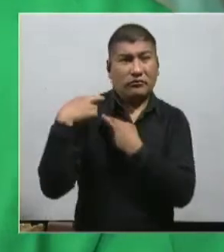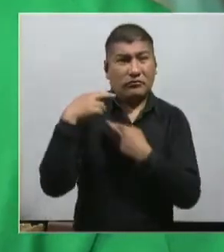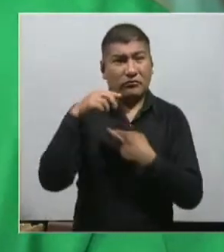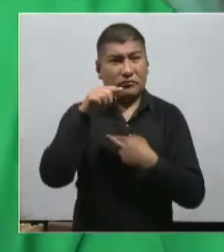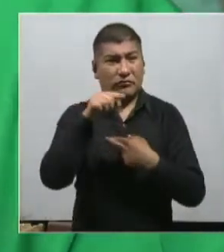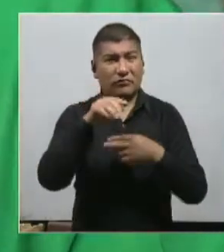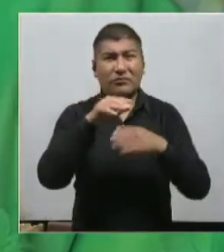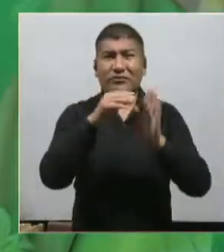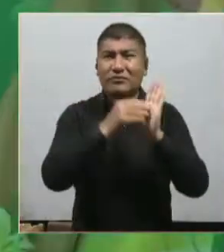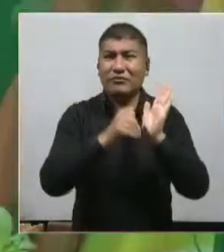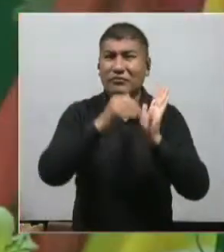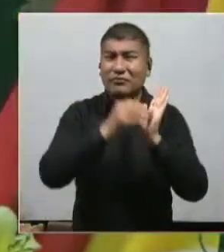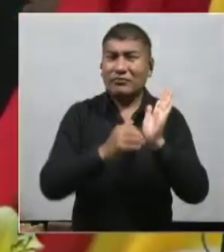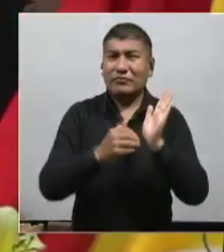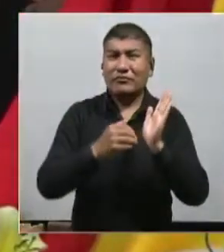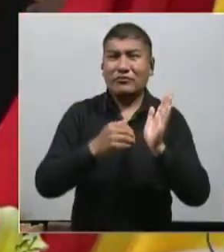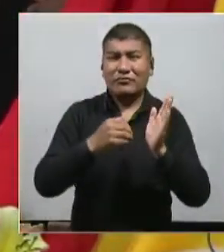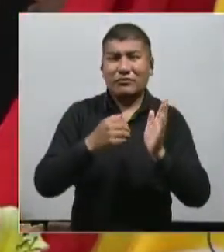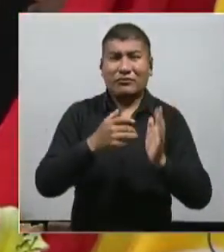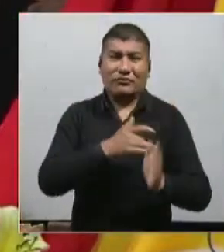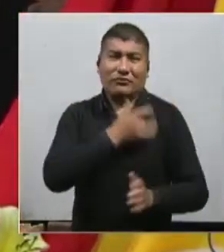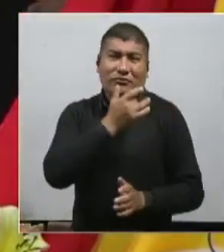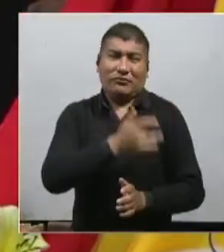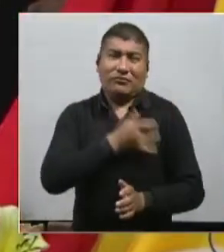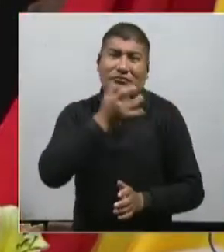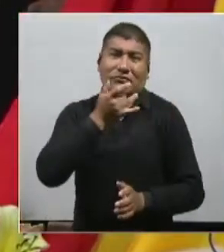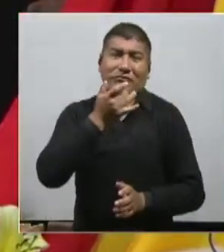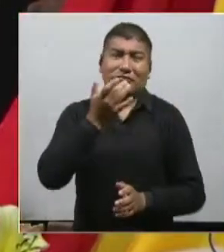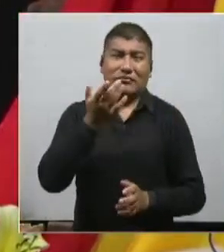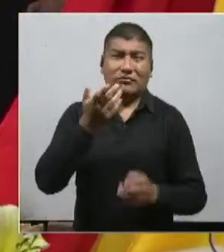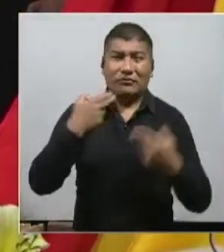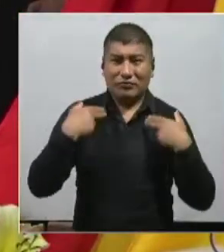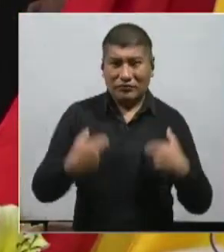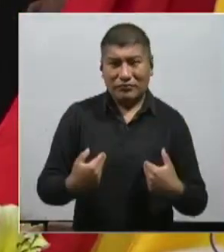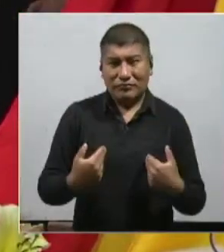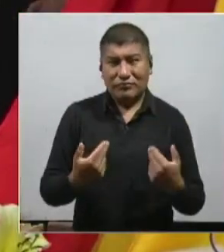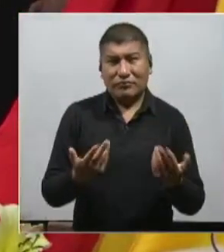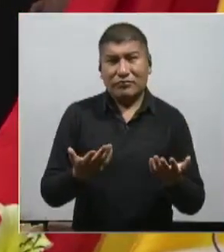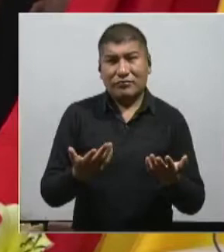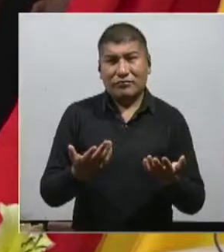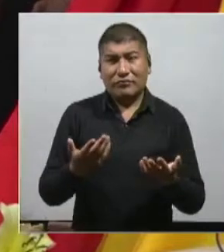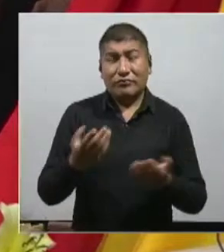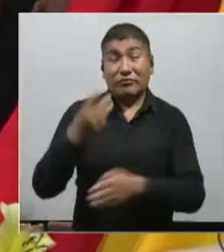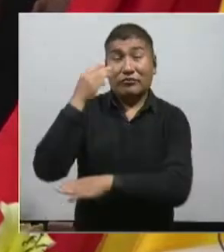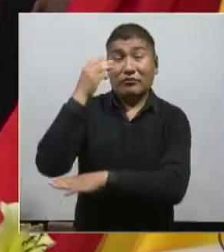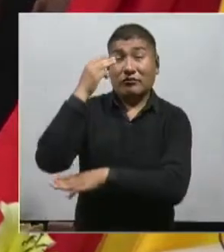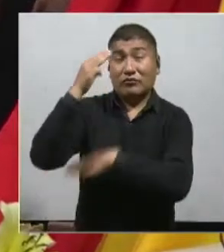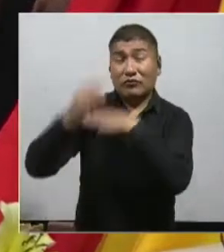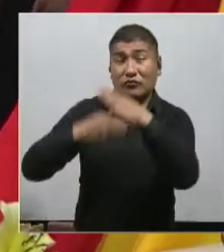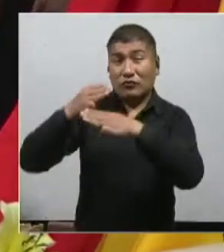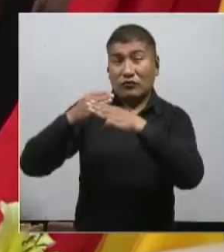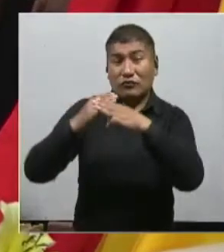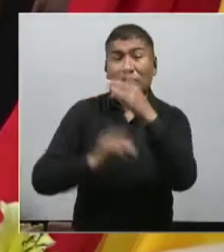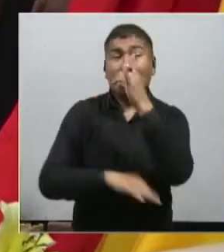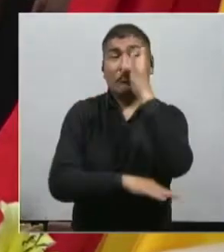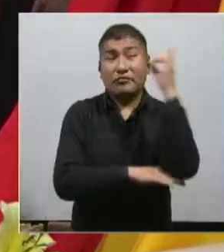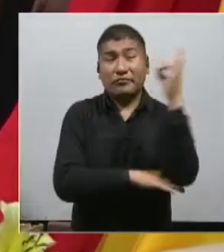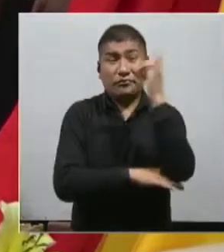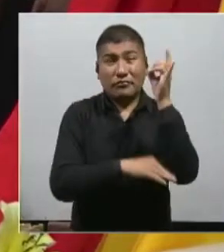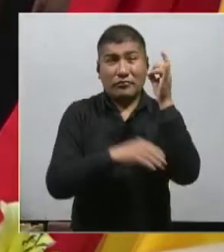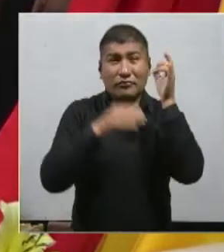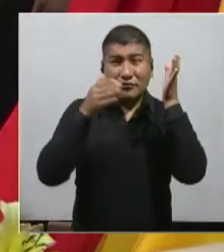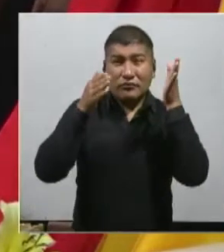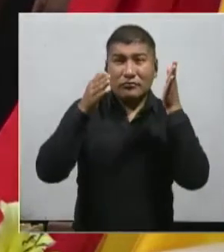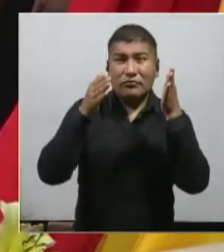de humanidad. El mundo y los bolivianos asistimos a este espectáculo